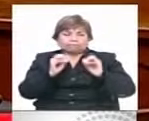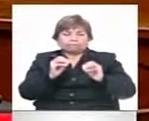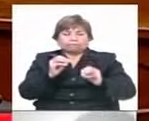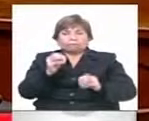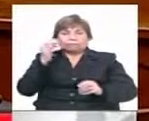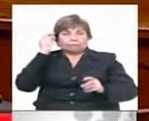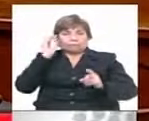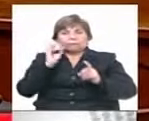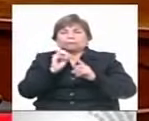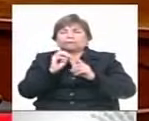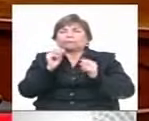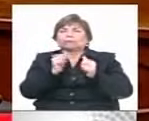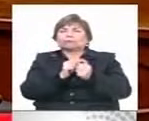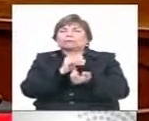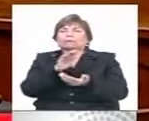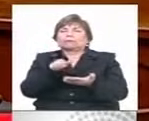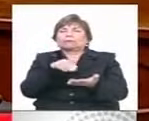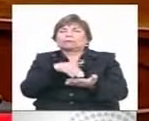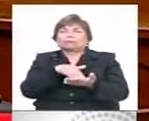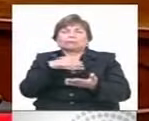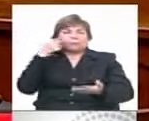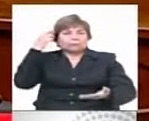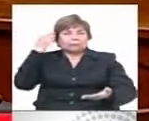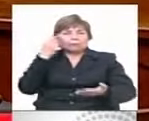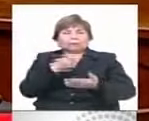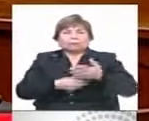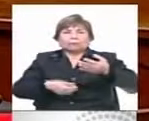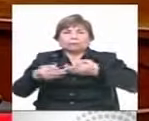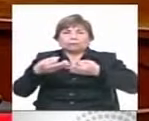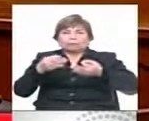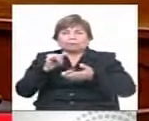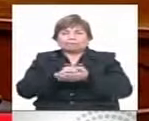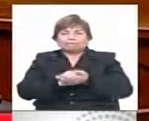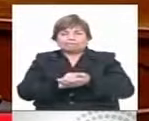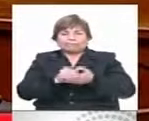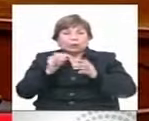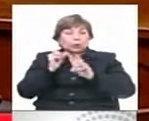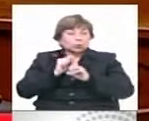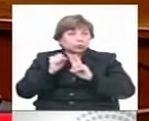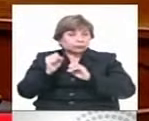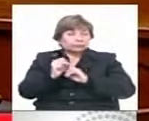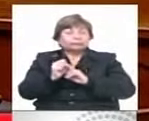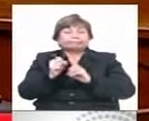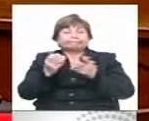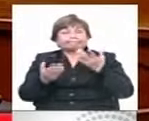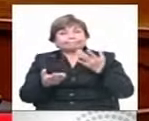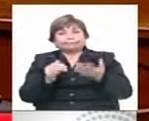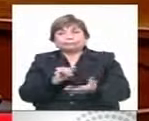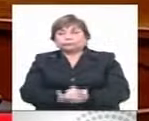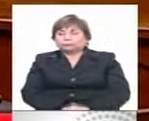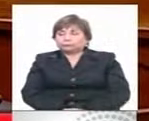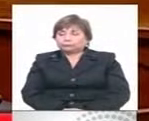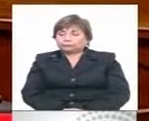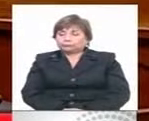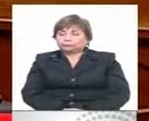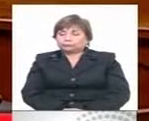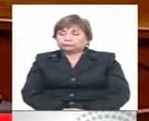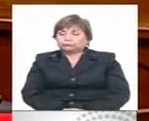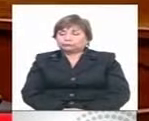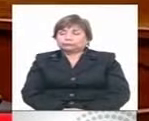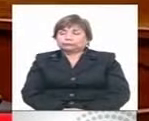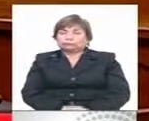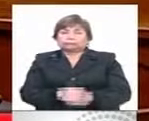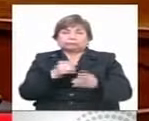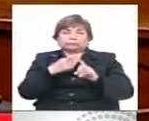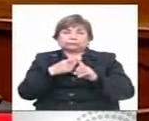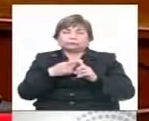de la descentralización política, económica, administrativa, social y ambiental. Sumado ahora al uso